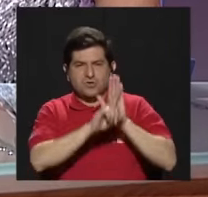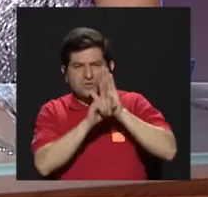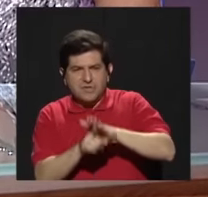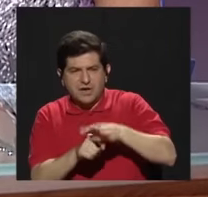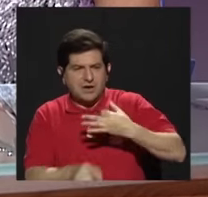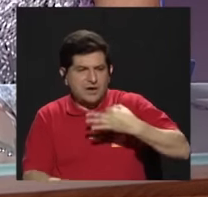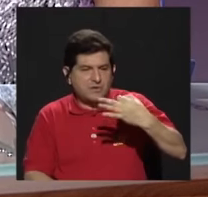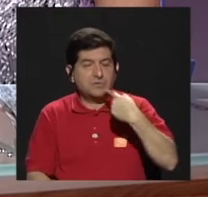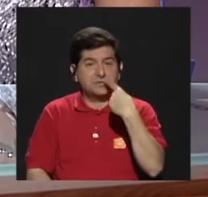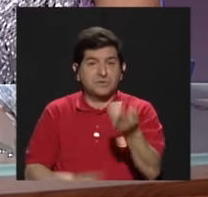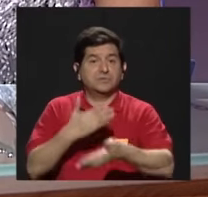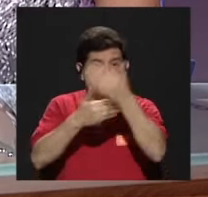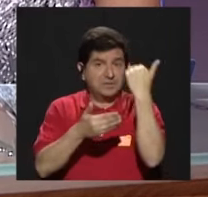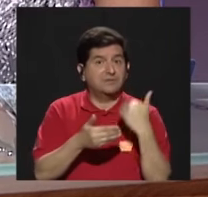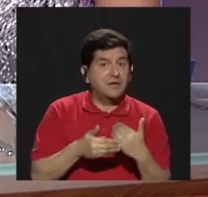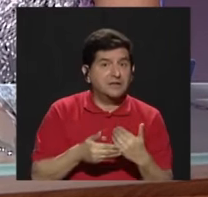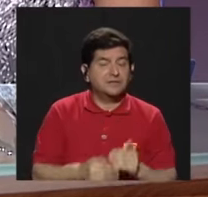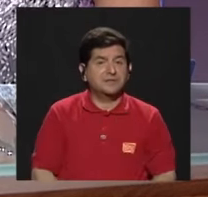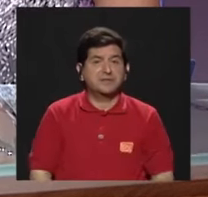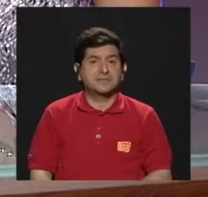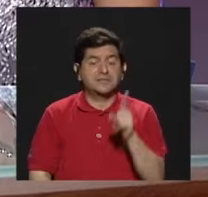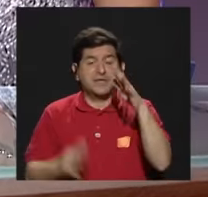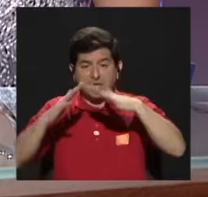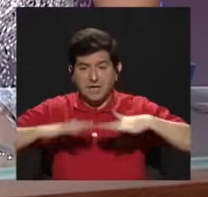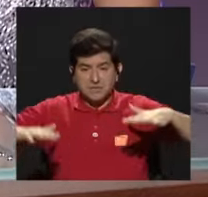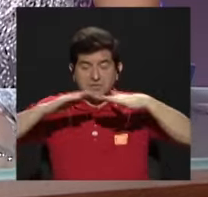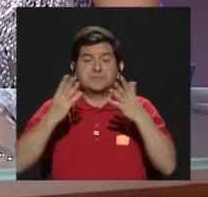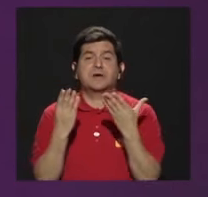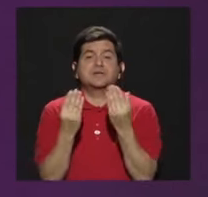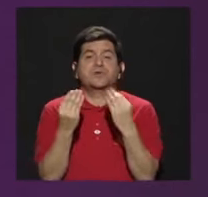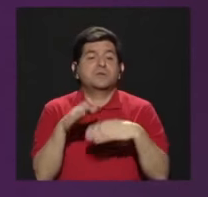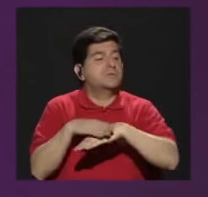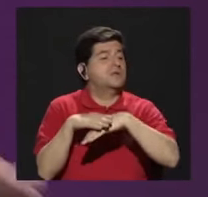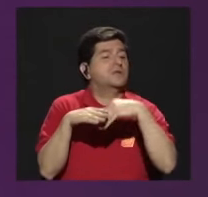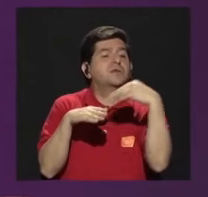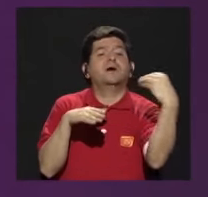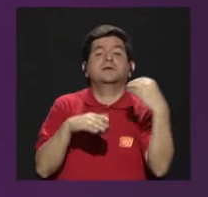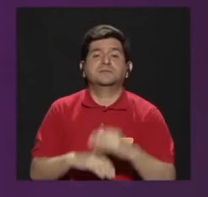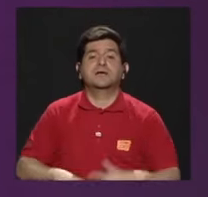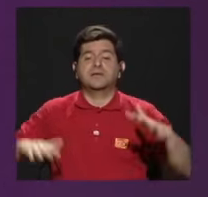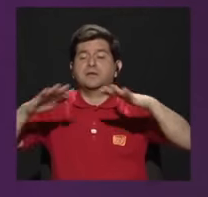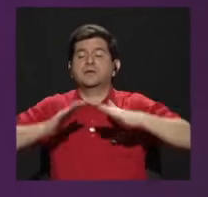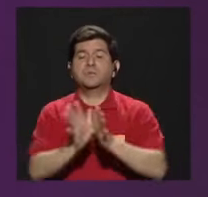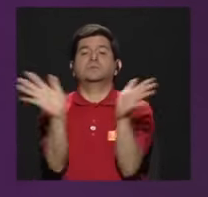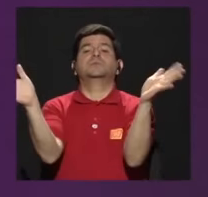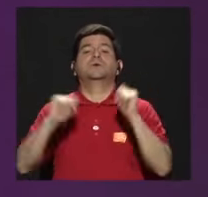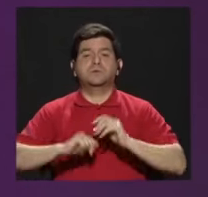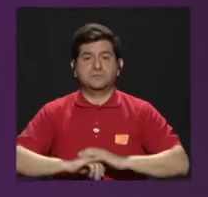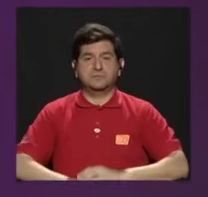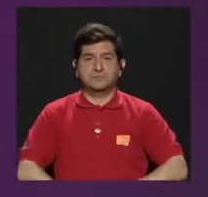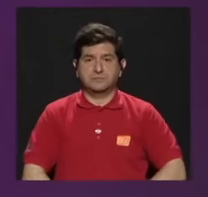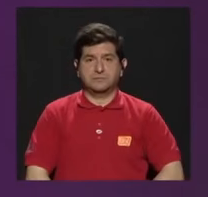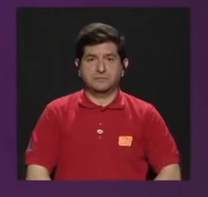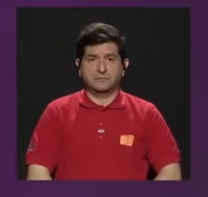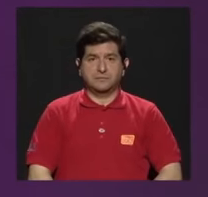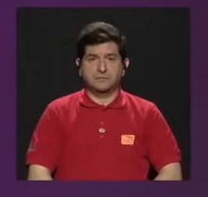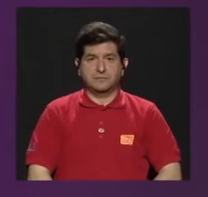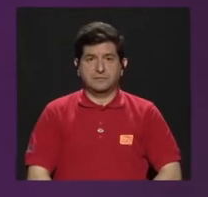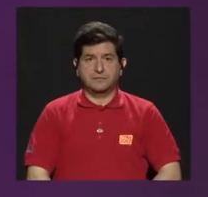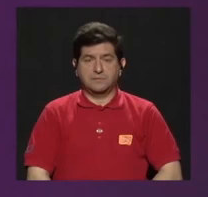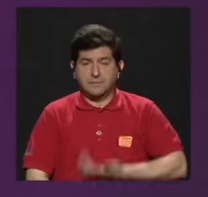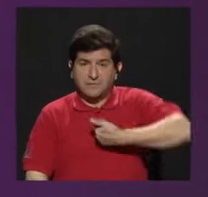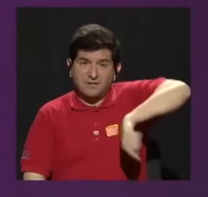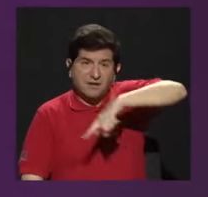vuelve, como vos lo decías anteriormente, en un espacio de miedo al salir, ¿verdad?, a los espacios públicos. Entonces,